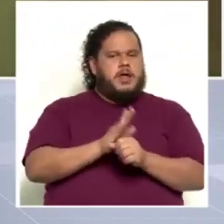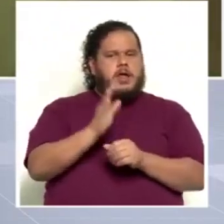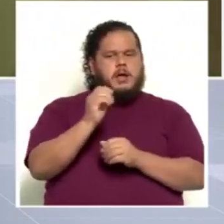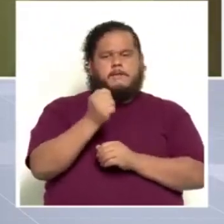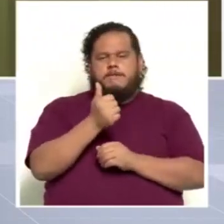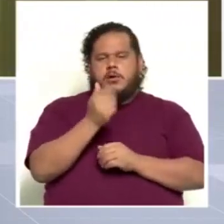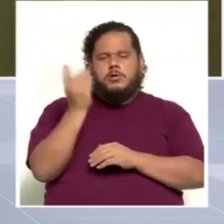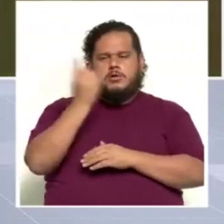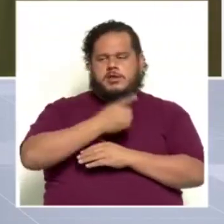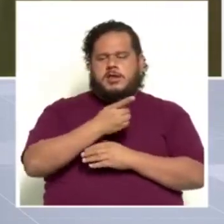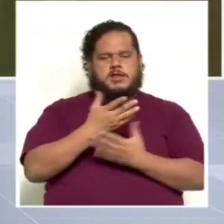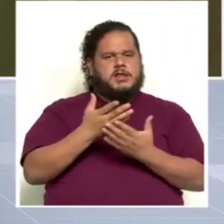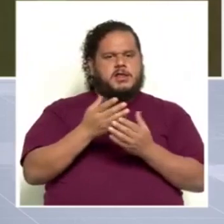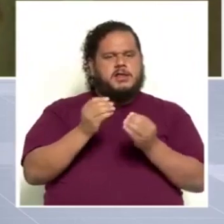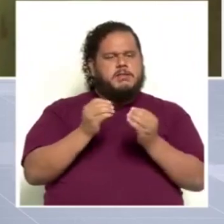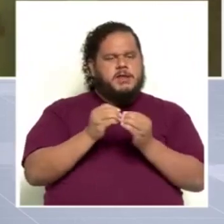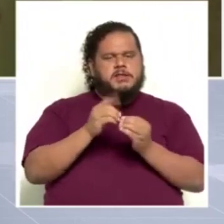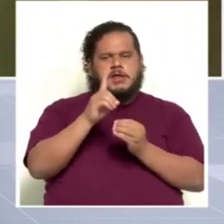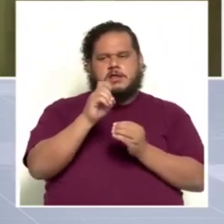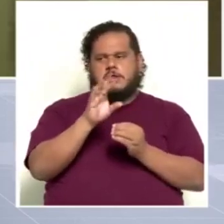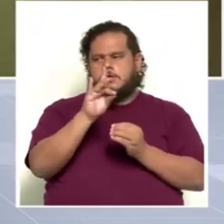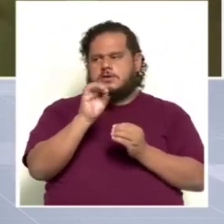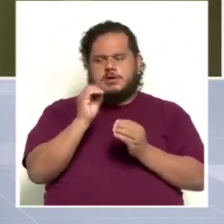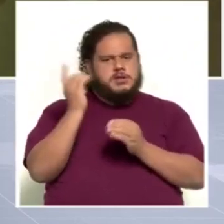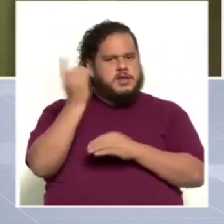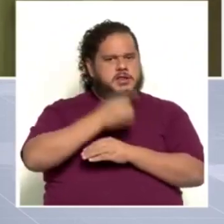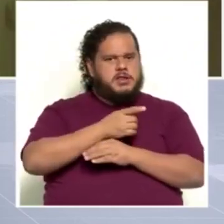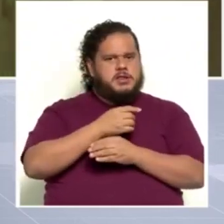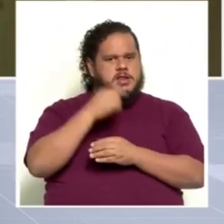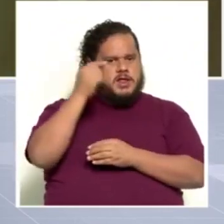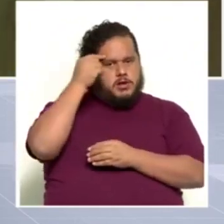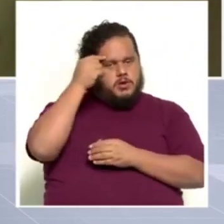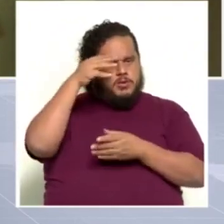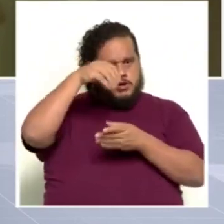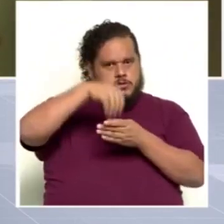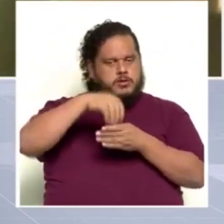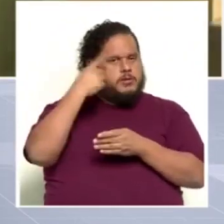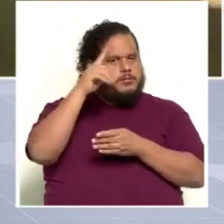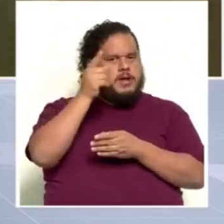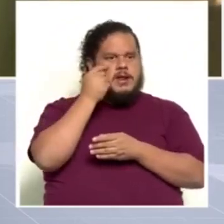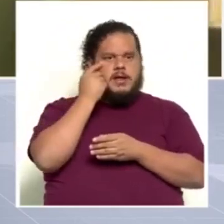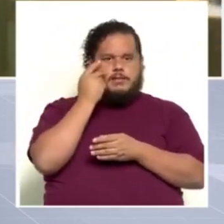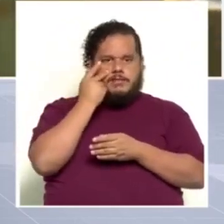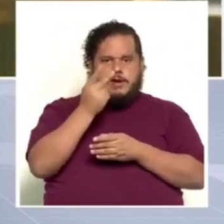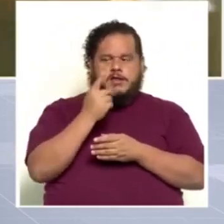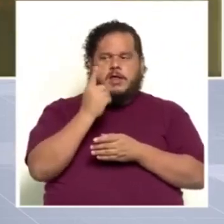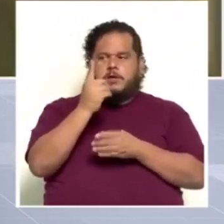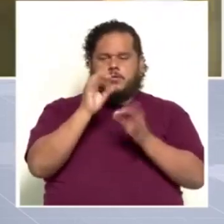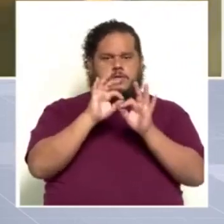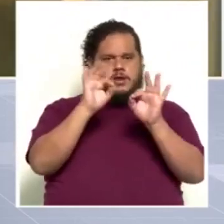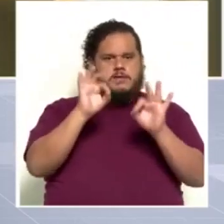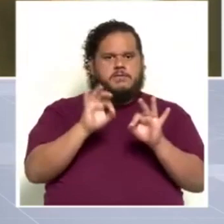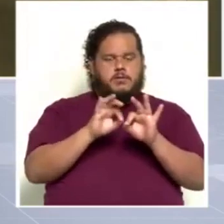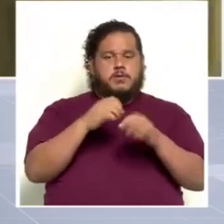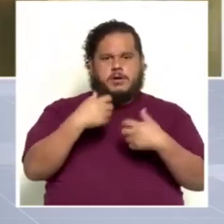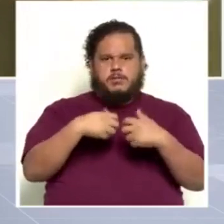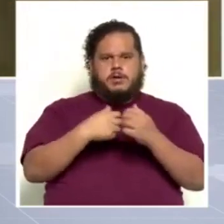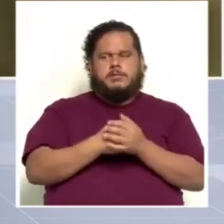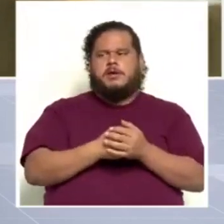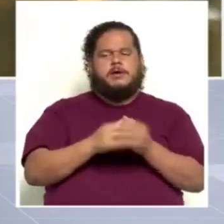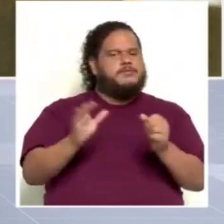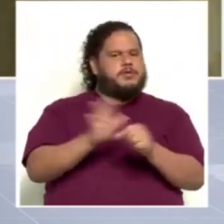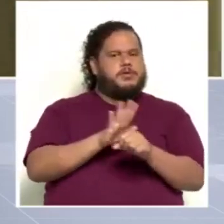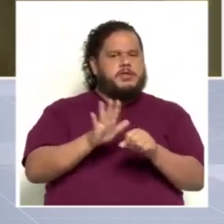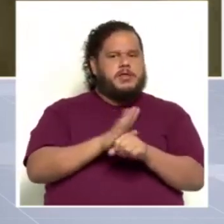días, alrededor de 180 días en el gobierno, para haberse constituido en una figura también polémica, y lo